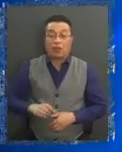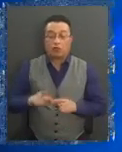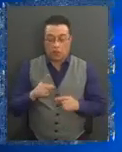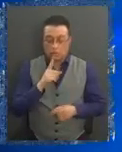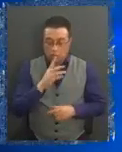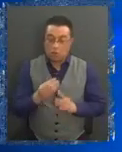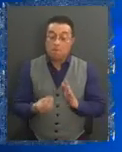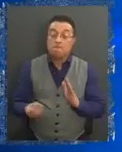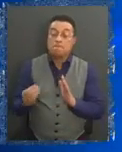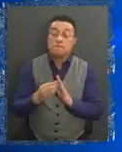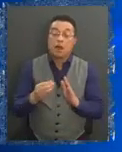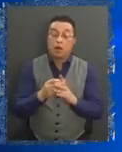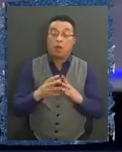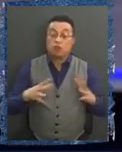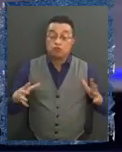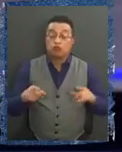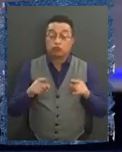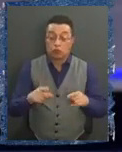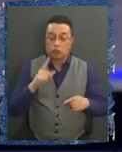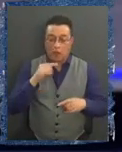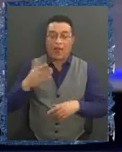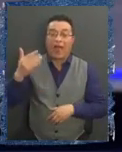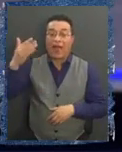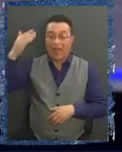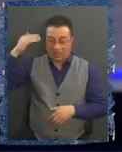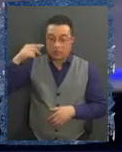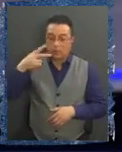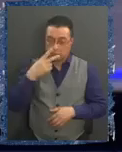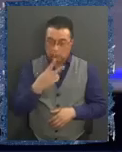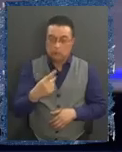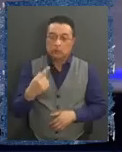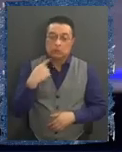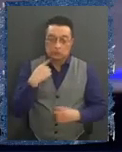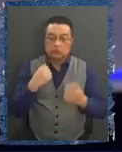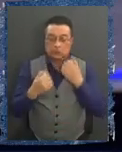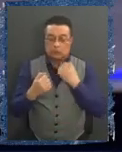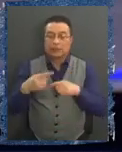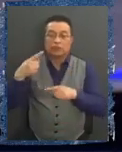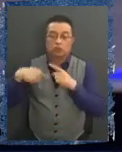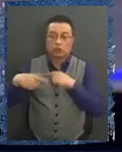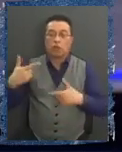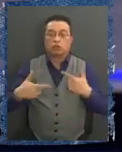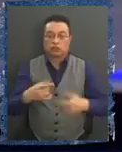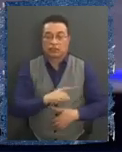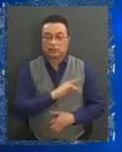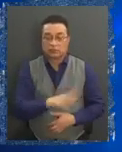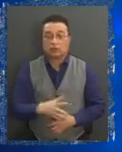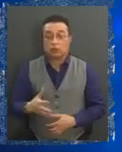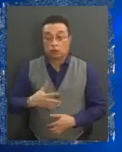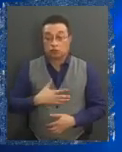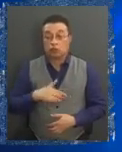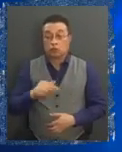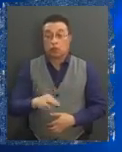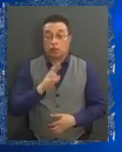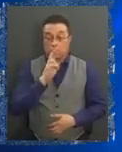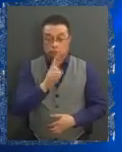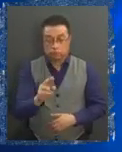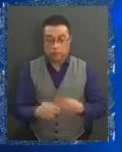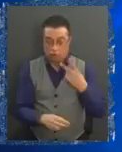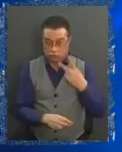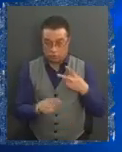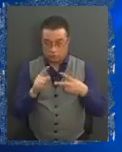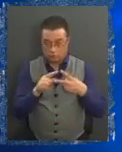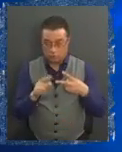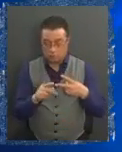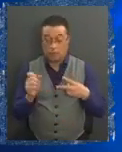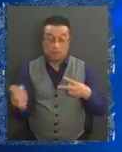exageración que nos da cuenta de nuestro pasado reciente y de lo que es la historia política de Chile. Okay, pero yo, Mónica, voy a contestar las dos preguntas. Ya. Lo primero